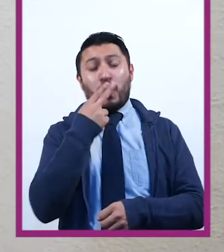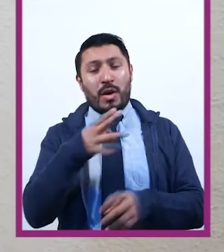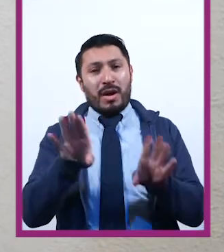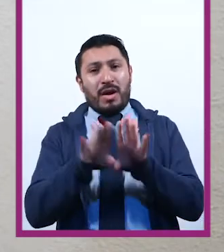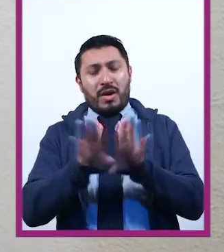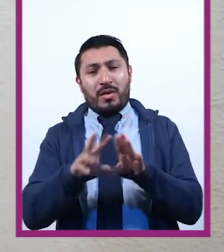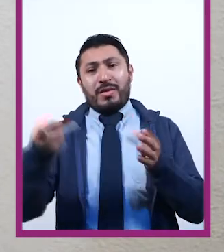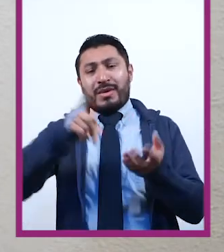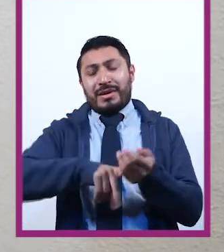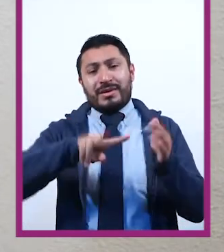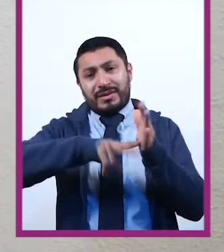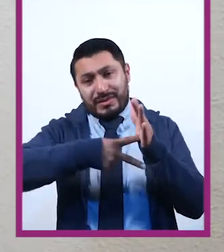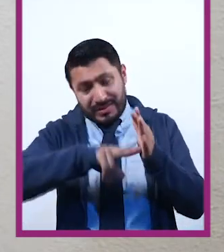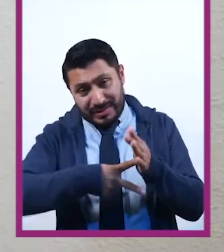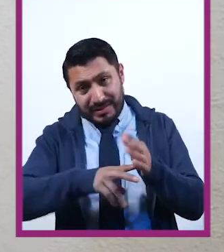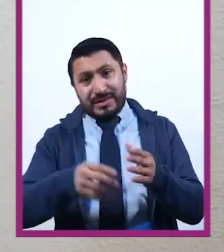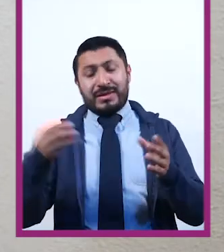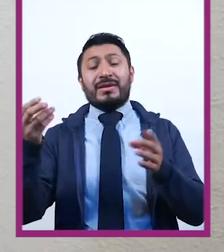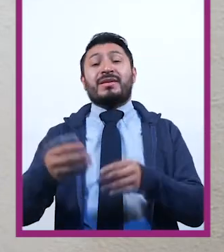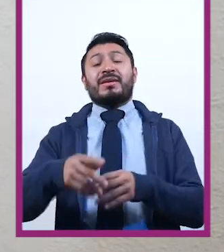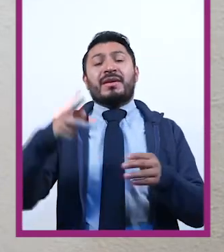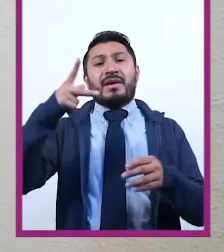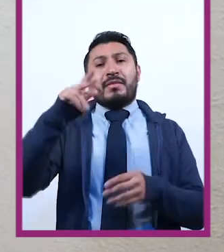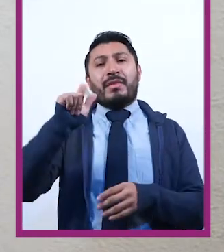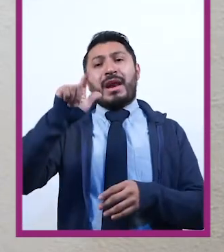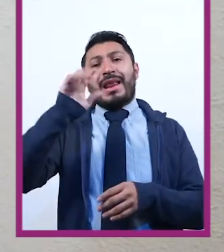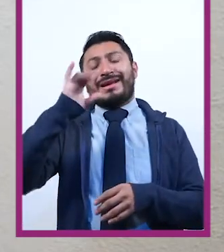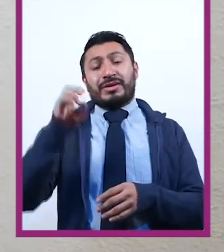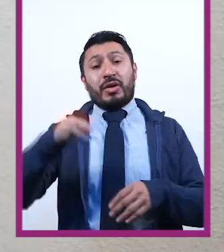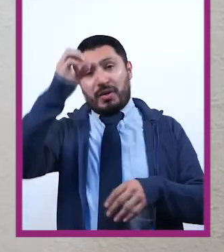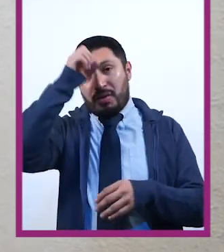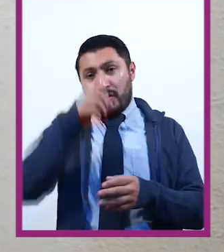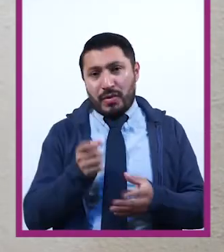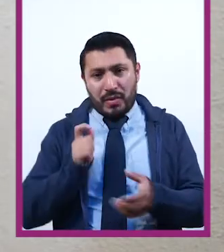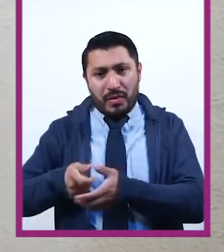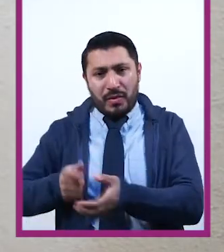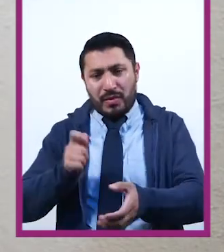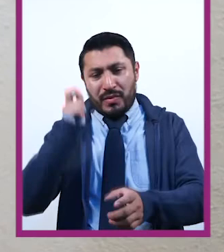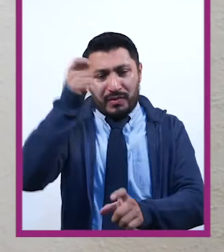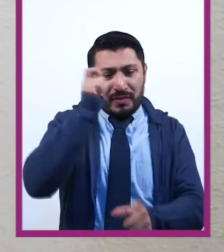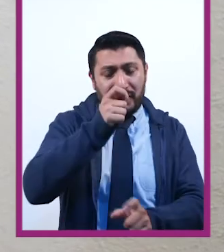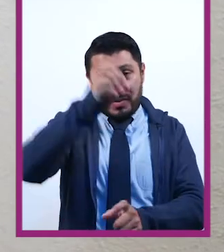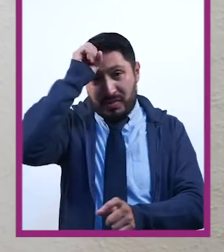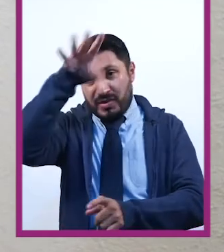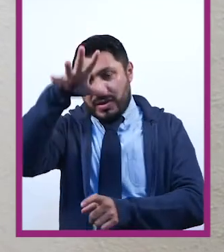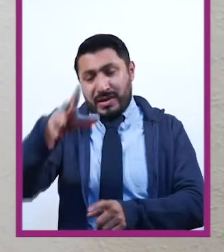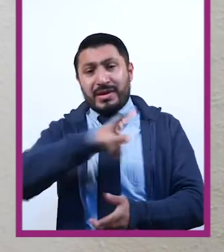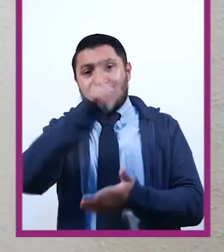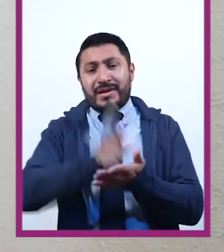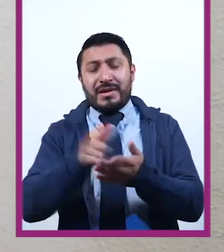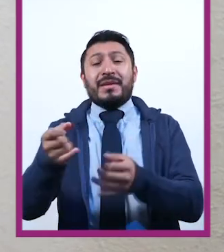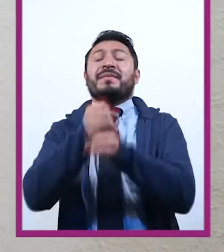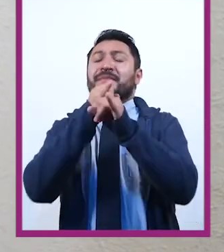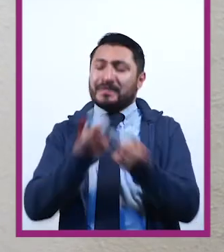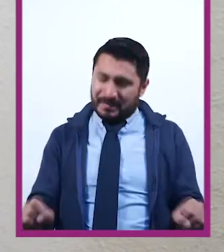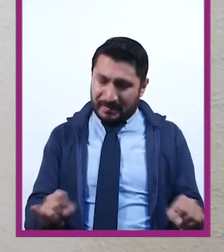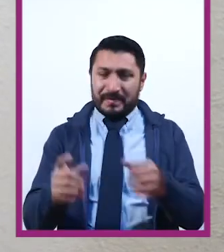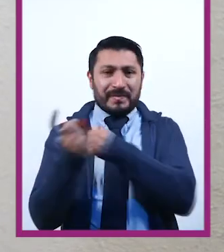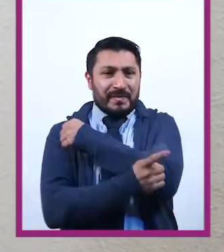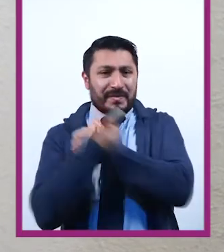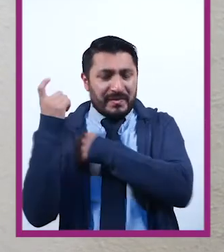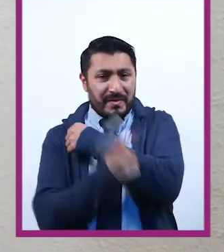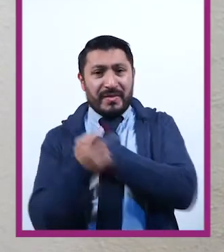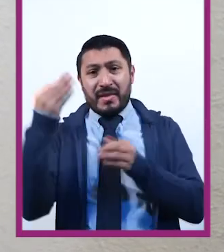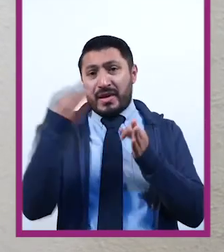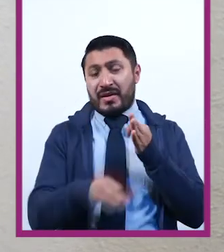escuela funcionaba en la Escuela de Ingenieros alojada en el Palacio de Minería, cuando la ley concedió a la universidad su plena autonomía a finales